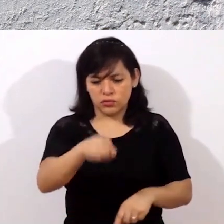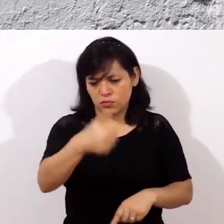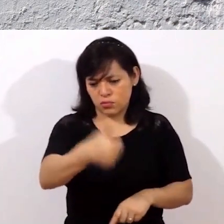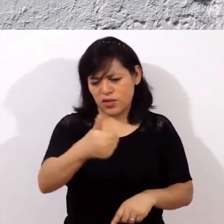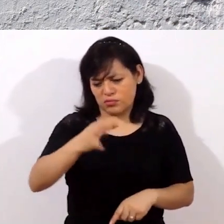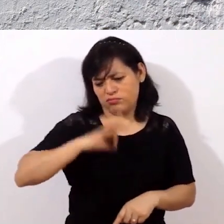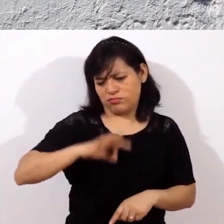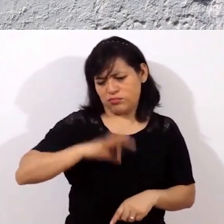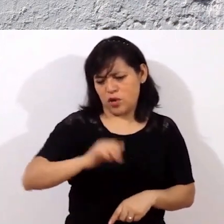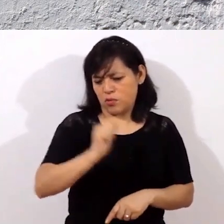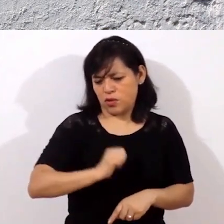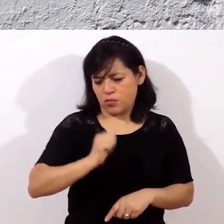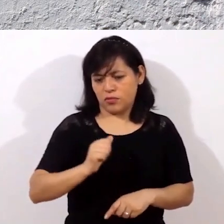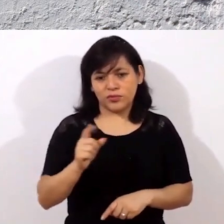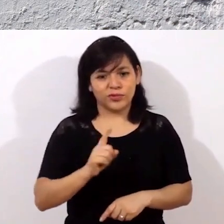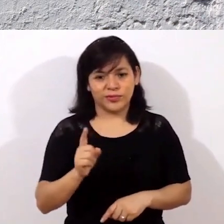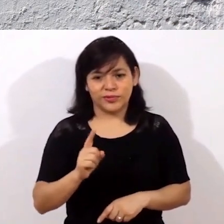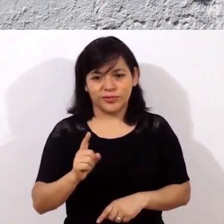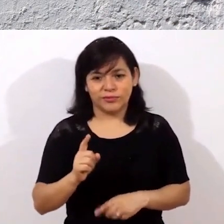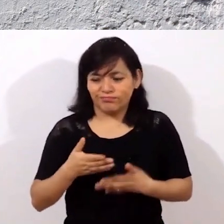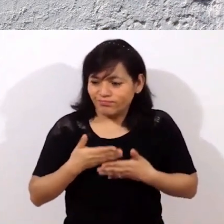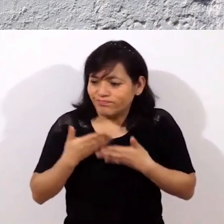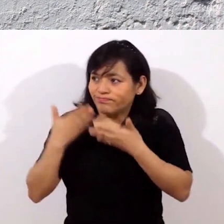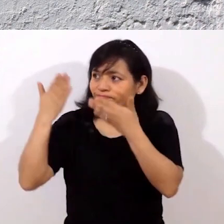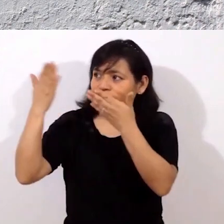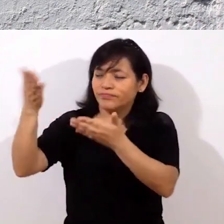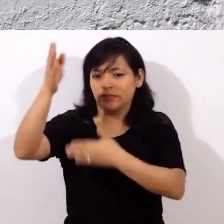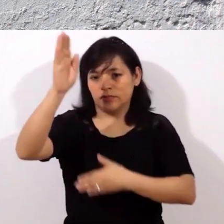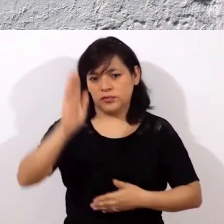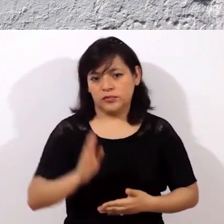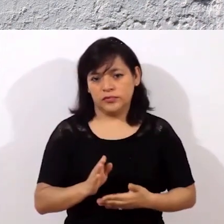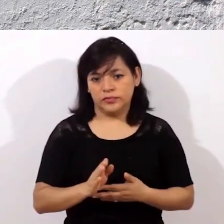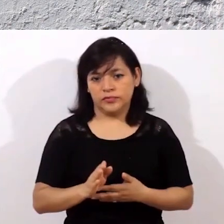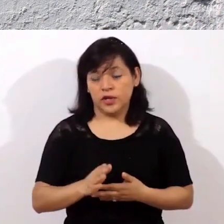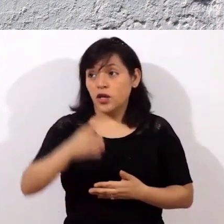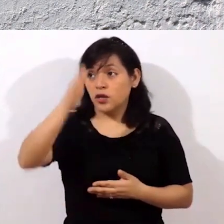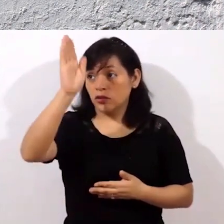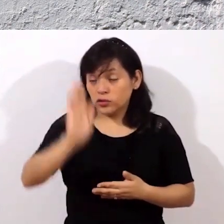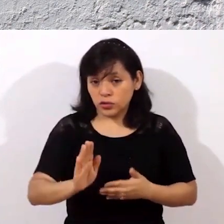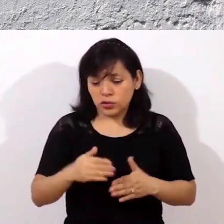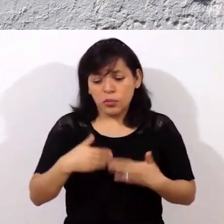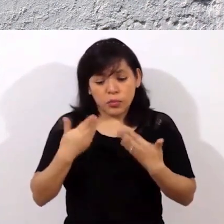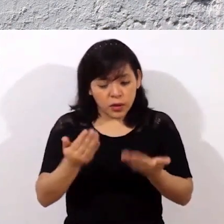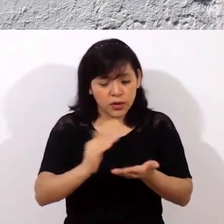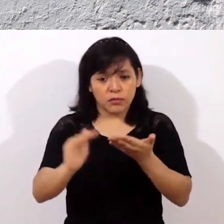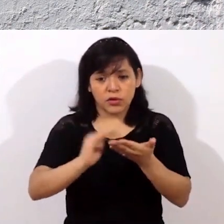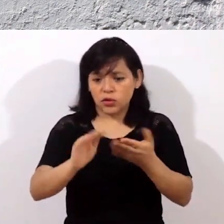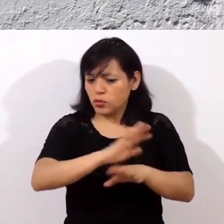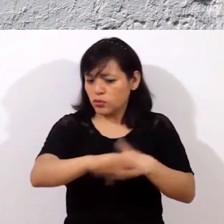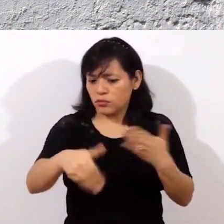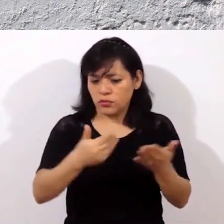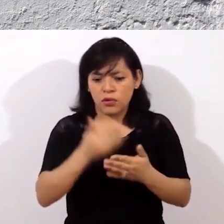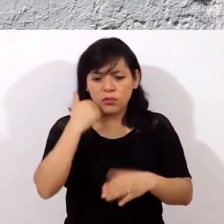Pero Dios, claro que te ama, y es capaz de perdonarte de cualquier pecado que hayas cometido antes,